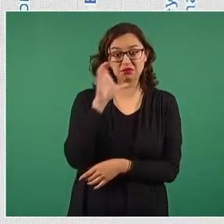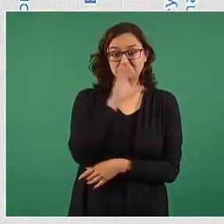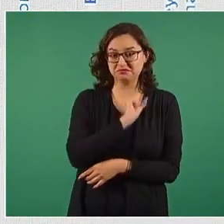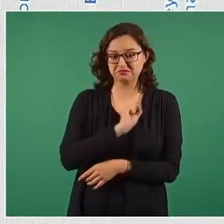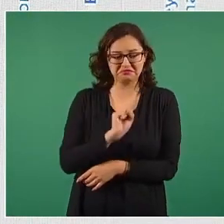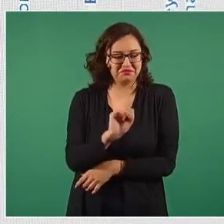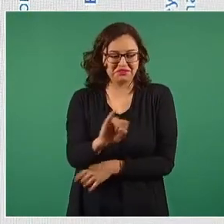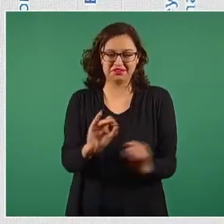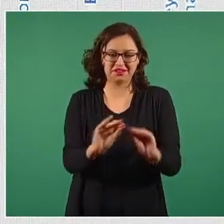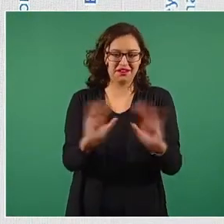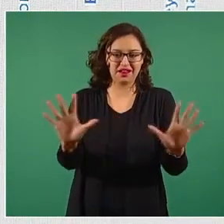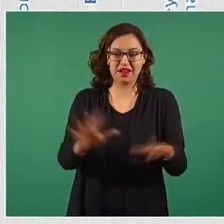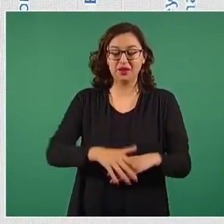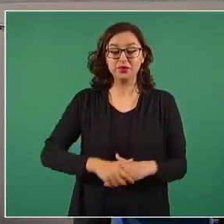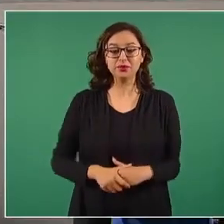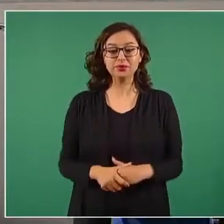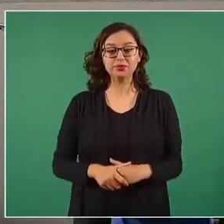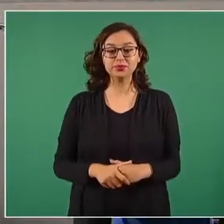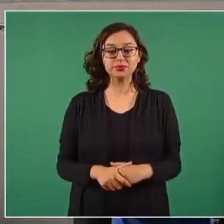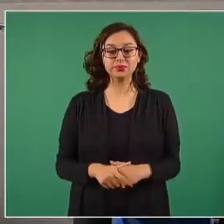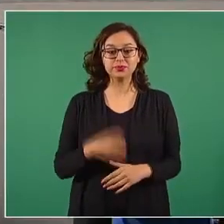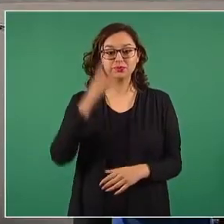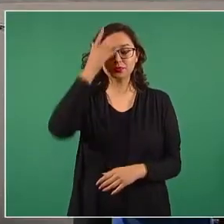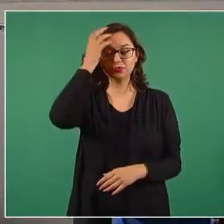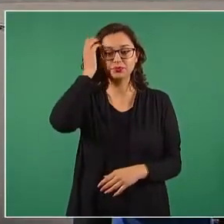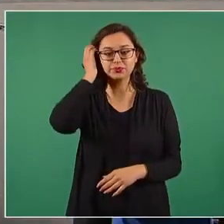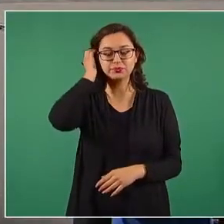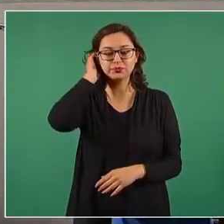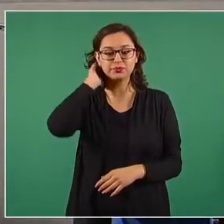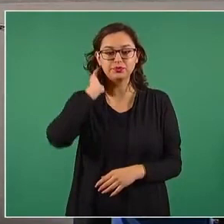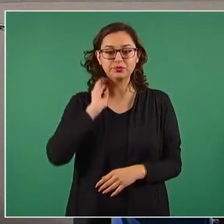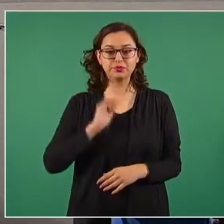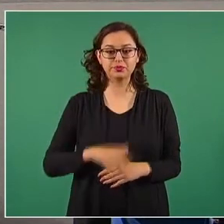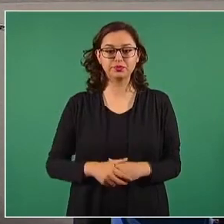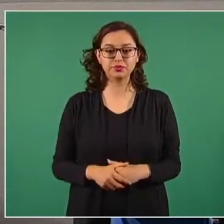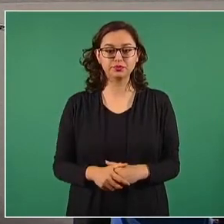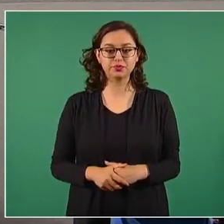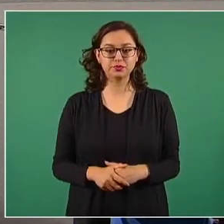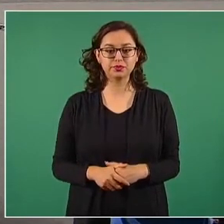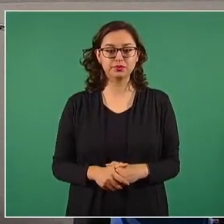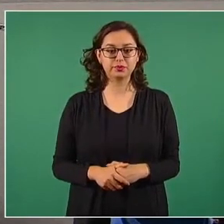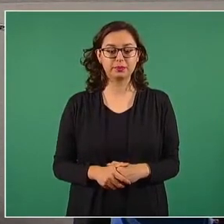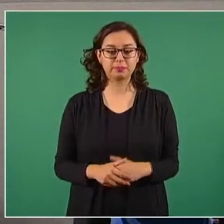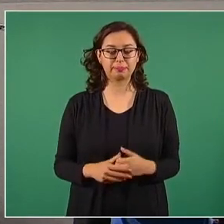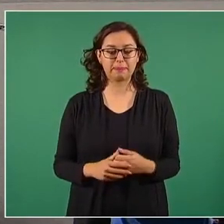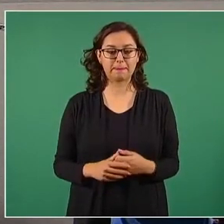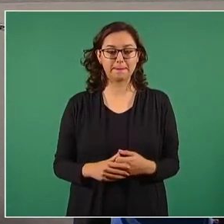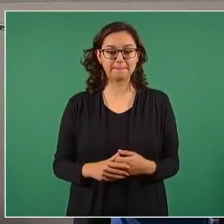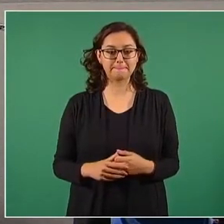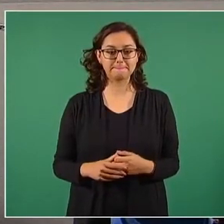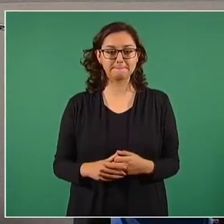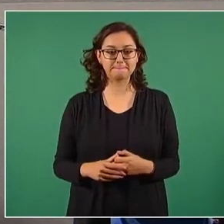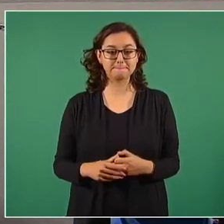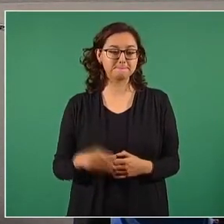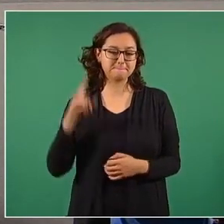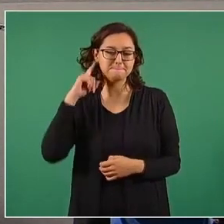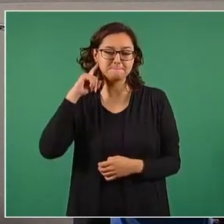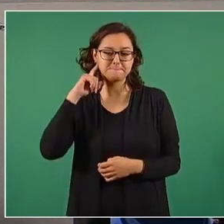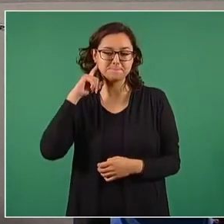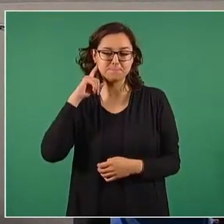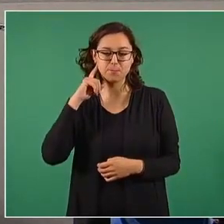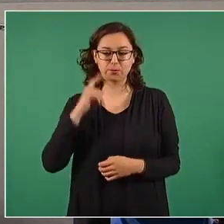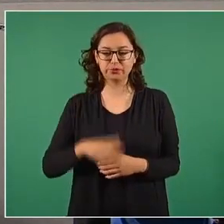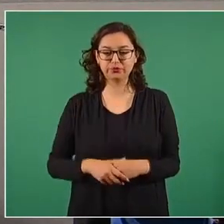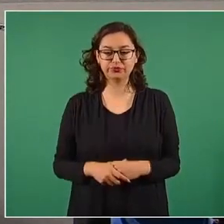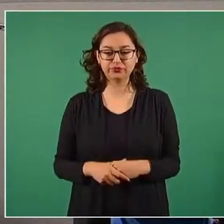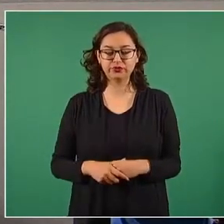desde luego. De hecho, en Guadalajara, nada más terminó Peña Nieto y tenía rentado una concesión de radio y la soltó.